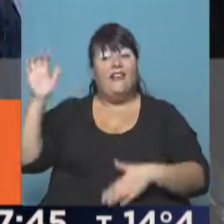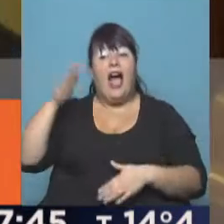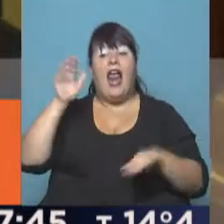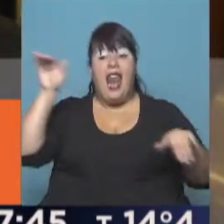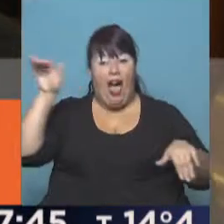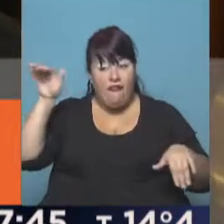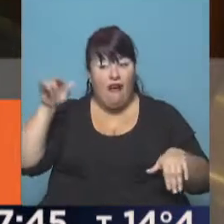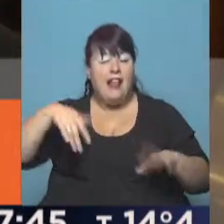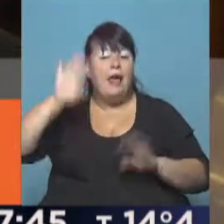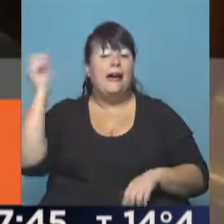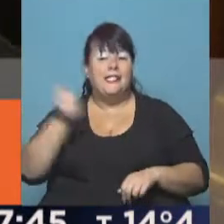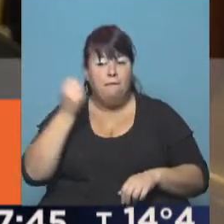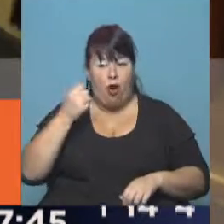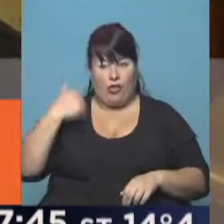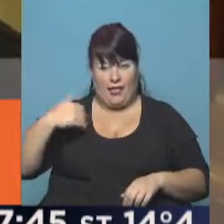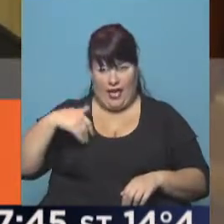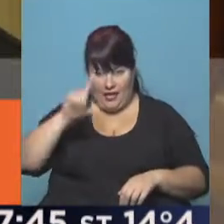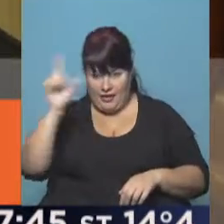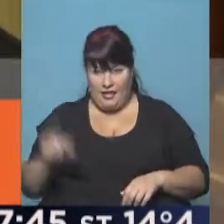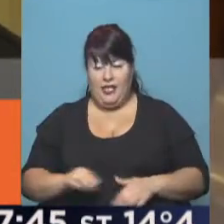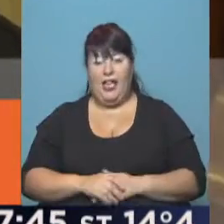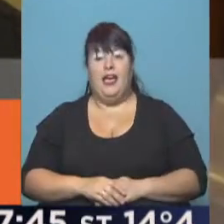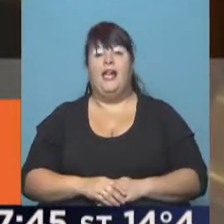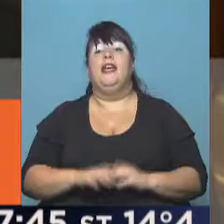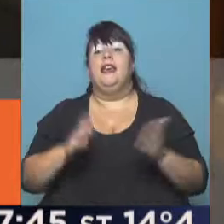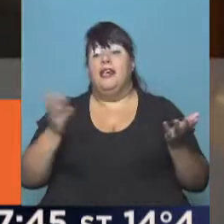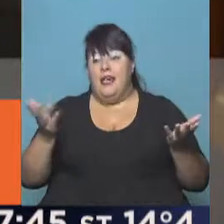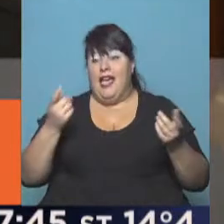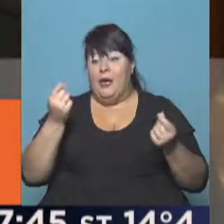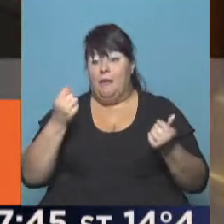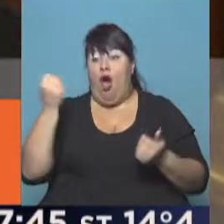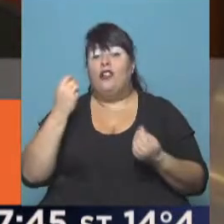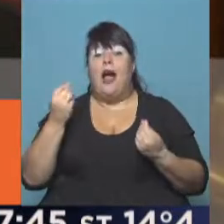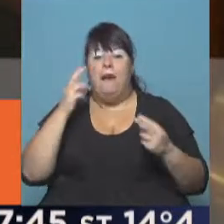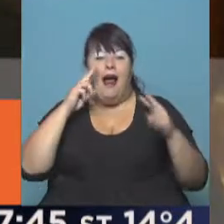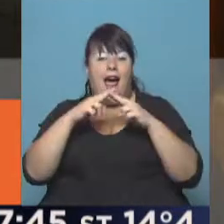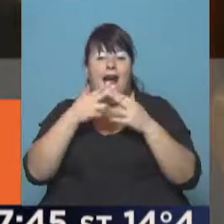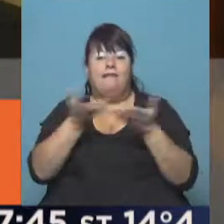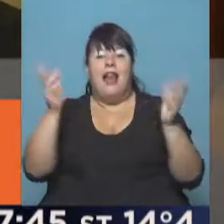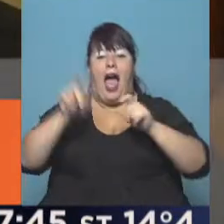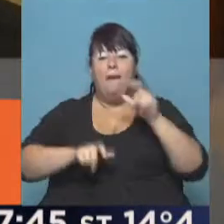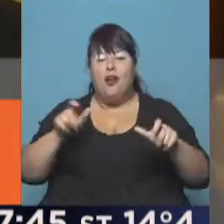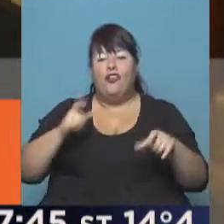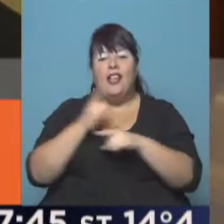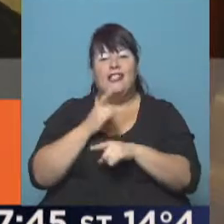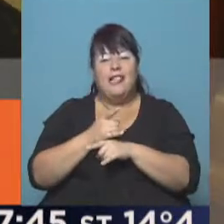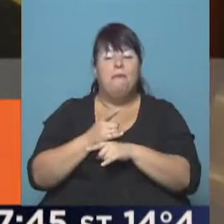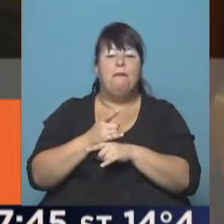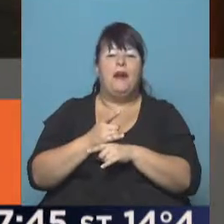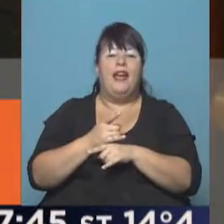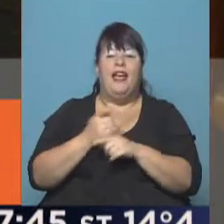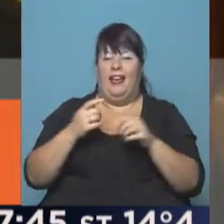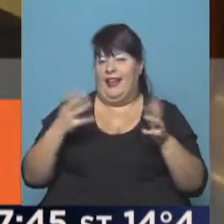Falda, uno de los más importantes del país y sirve para encontrarse con un público que siempre